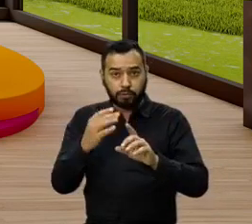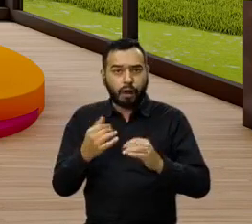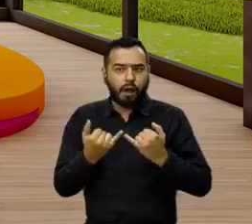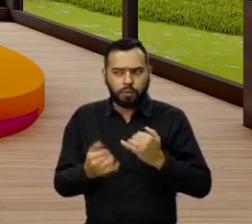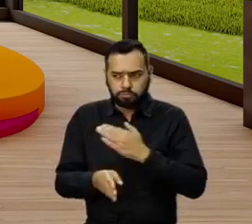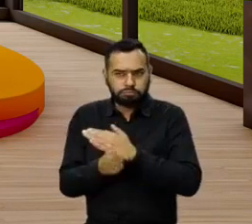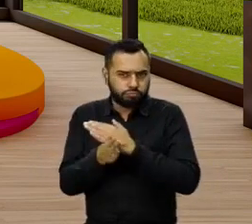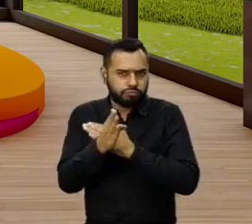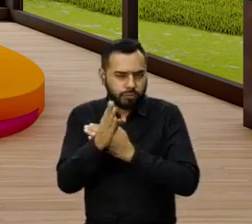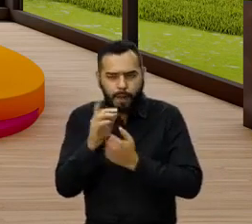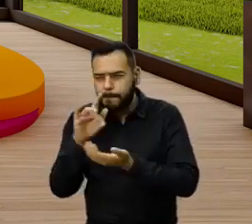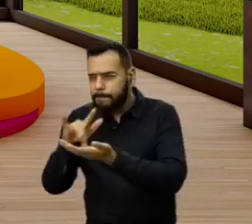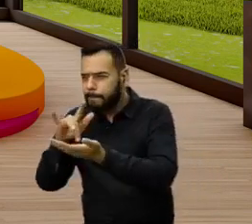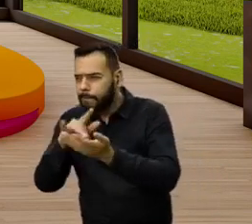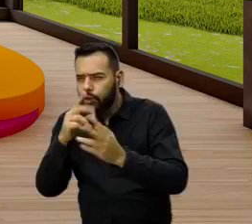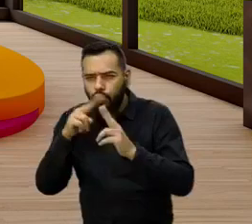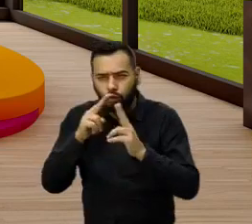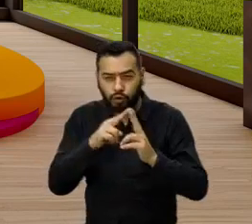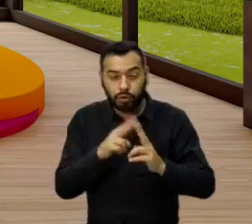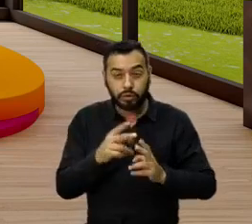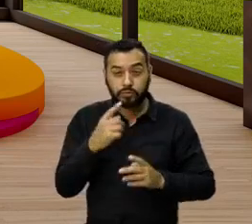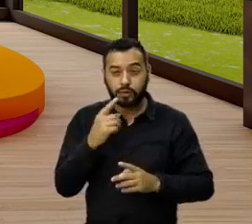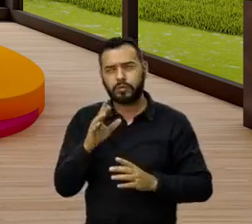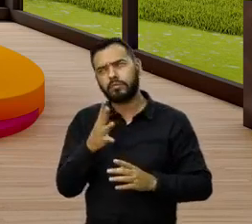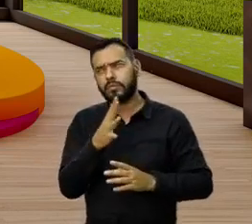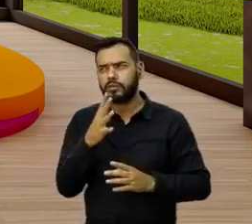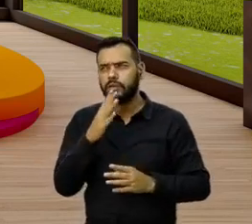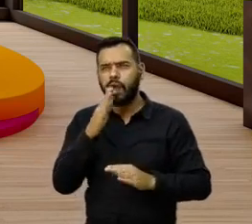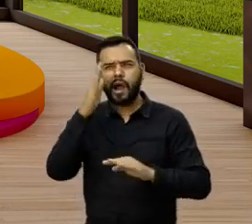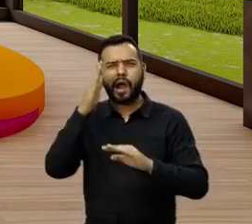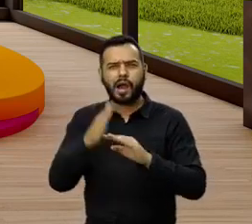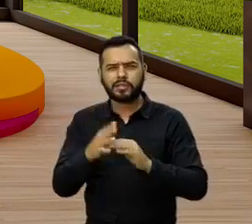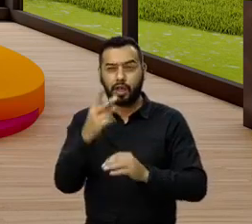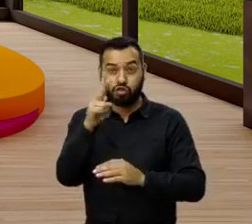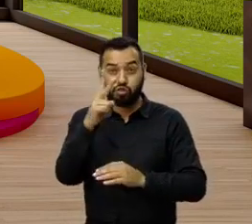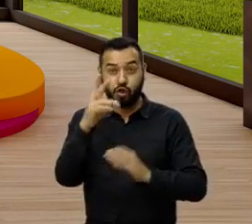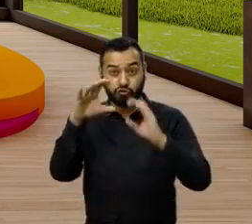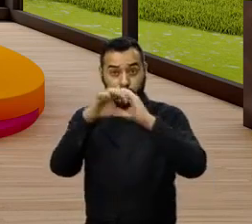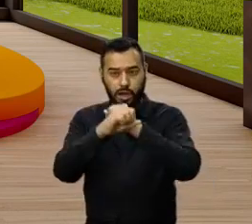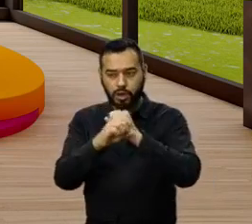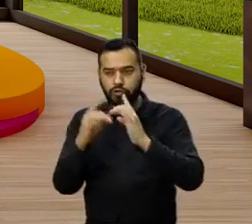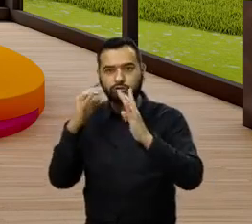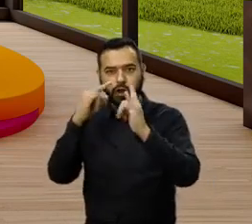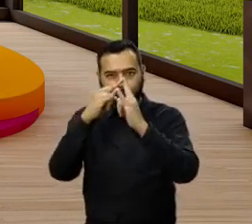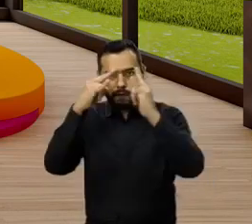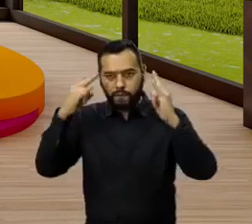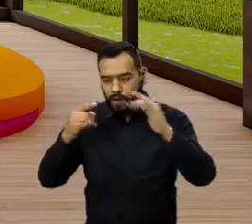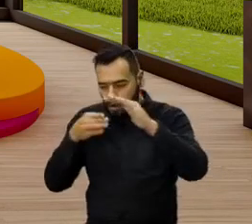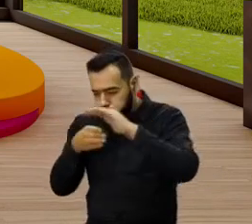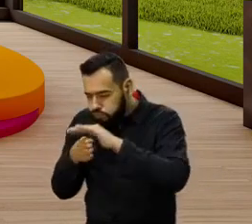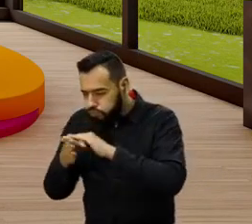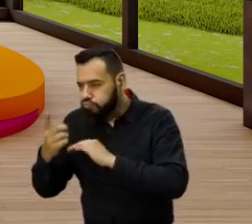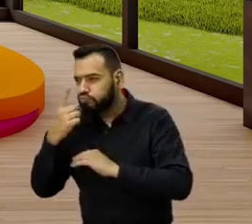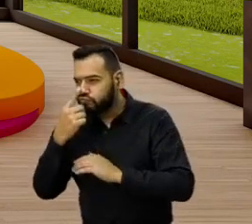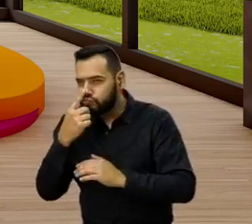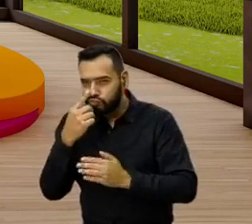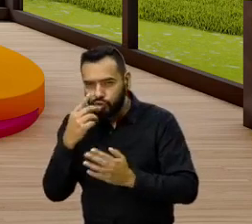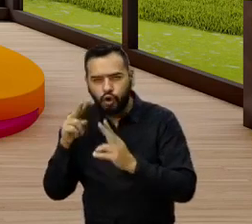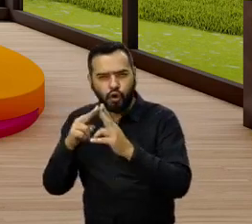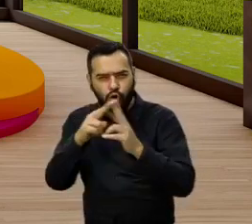participar y conocer un poco más si no estoy mal vamos a estar hasta las 12 de la noche entonces ingresen conozcan y participen